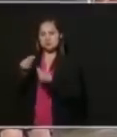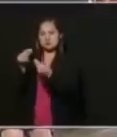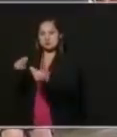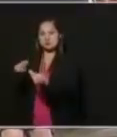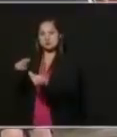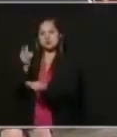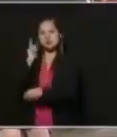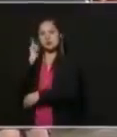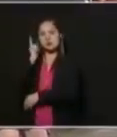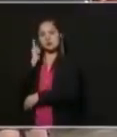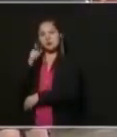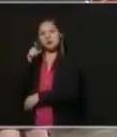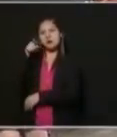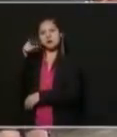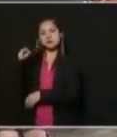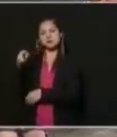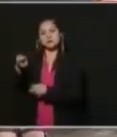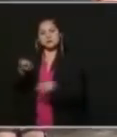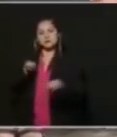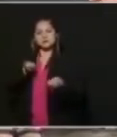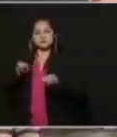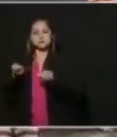mandar obedeciendo al pueblo.